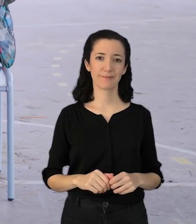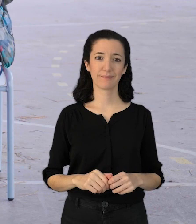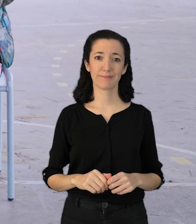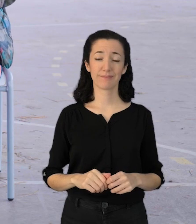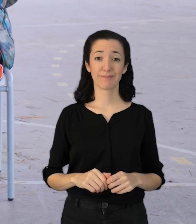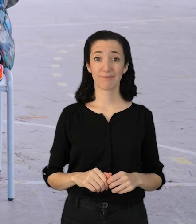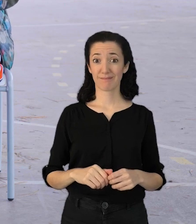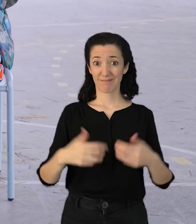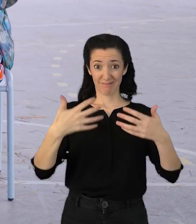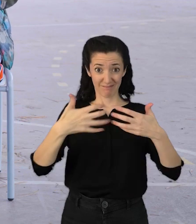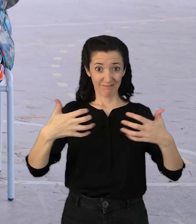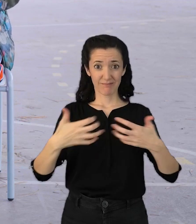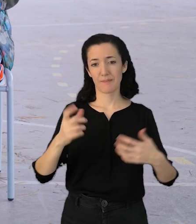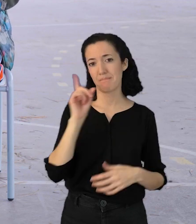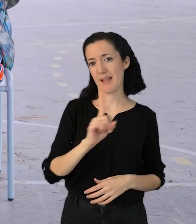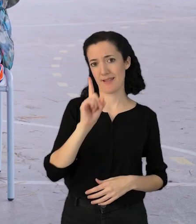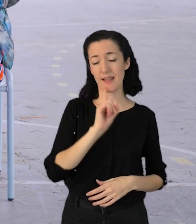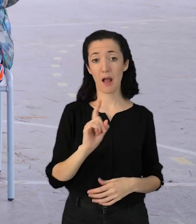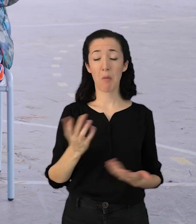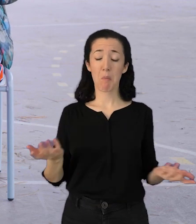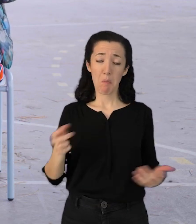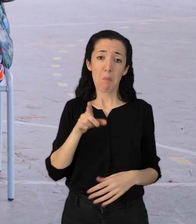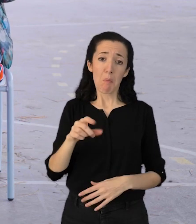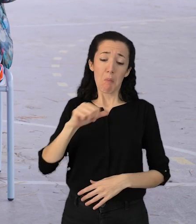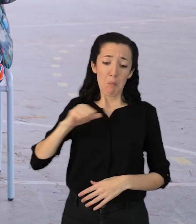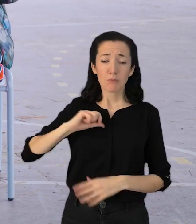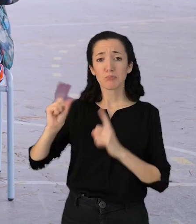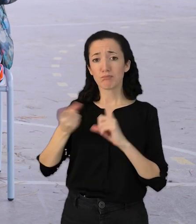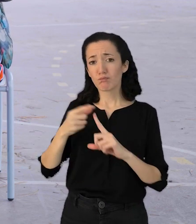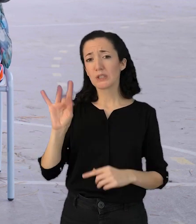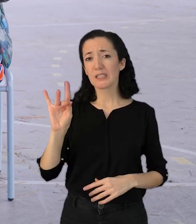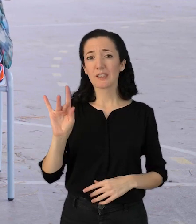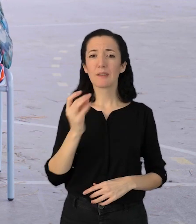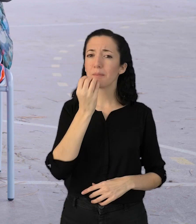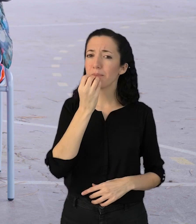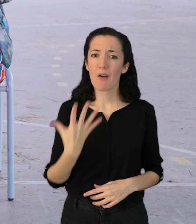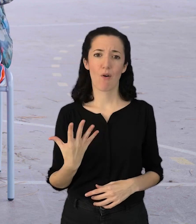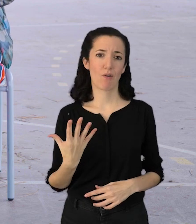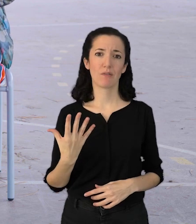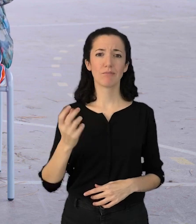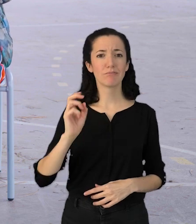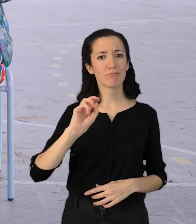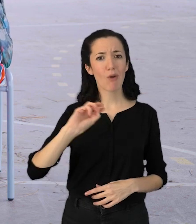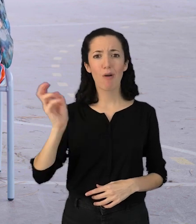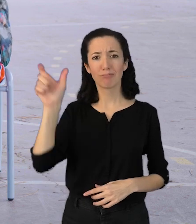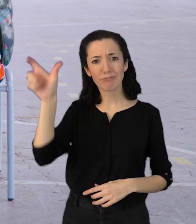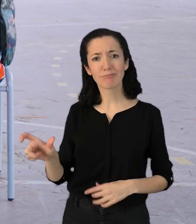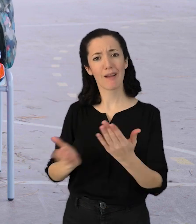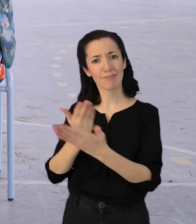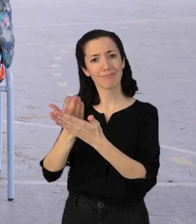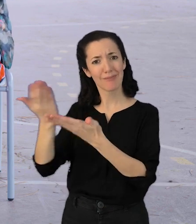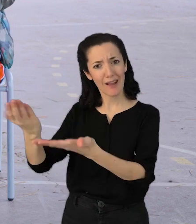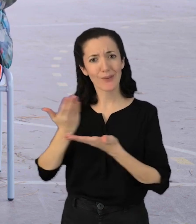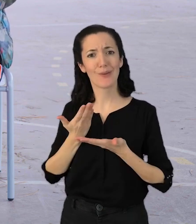Esto es mentira. Lo puedes resolver por ti mismo, pero es mejor resolverlo con alguien para que te